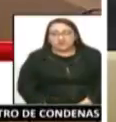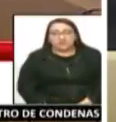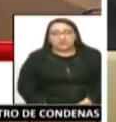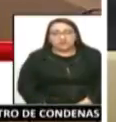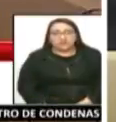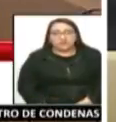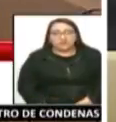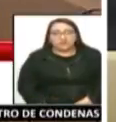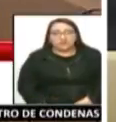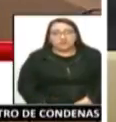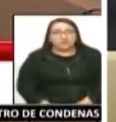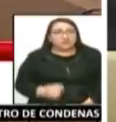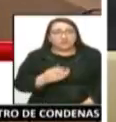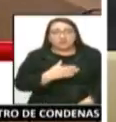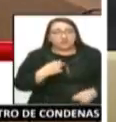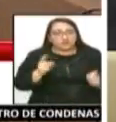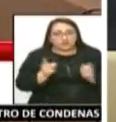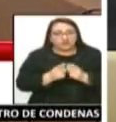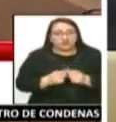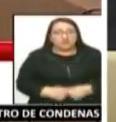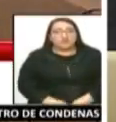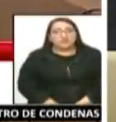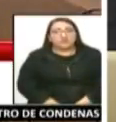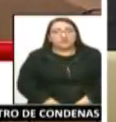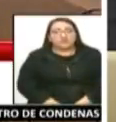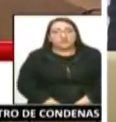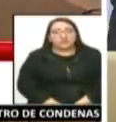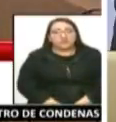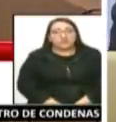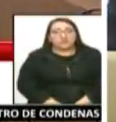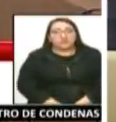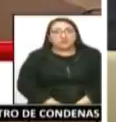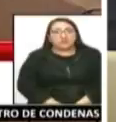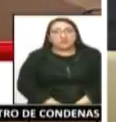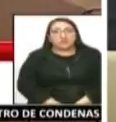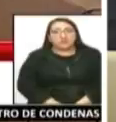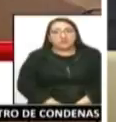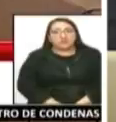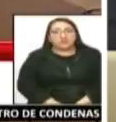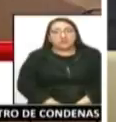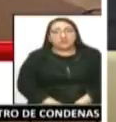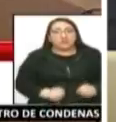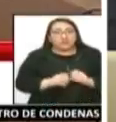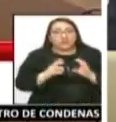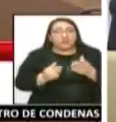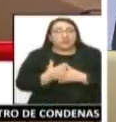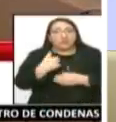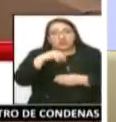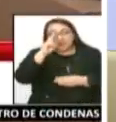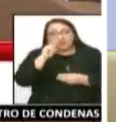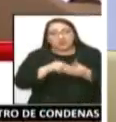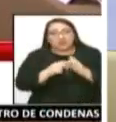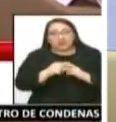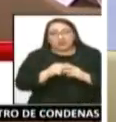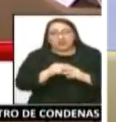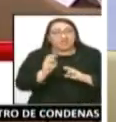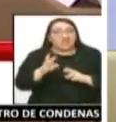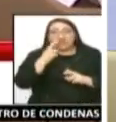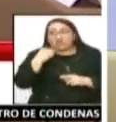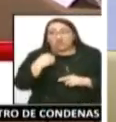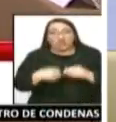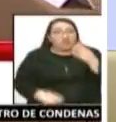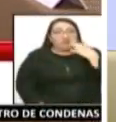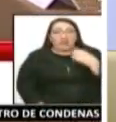pura demagogia, dijo al momento de debatir en sí el presupuesto que se estaría limitando en estas dos cámaras, José. Muy bien, Erika, te